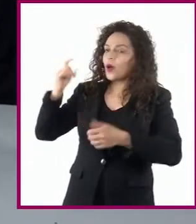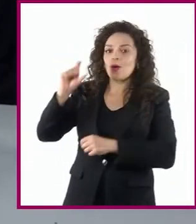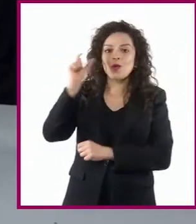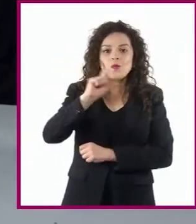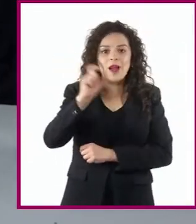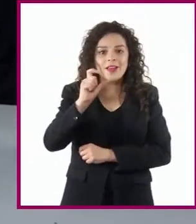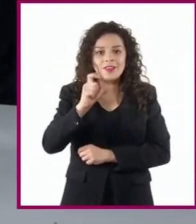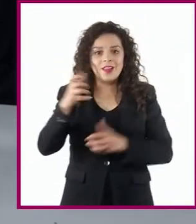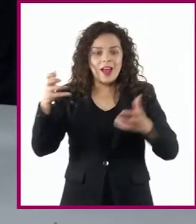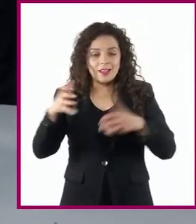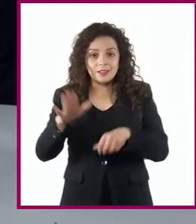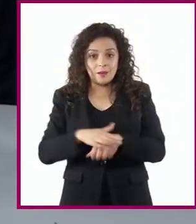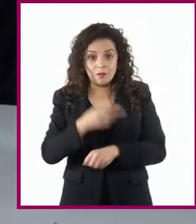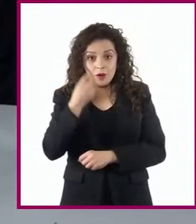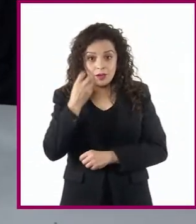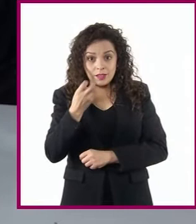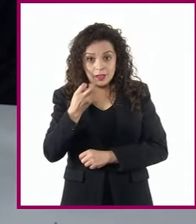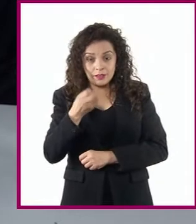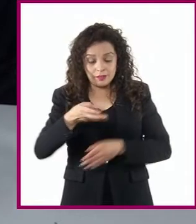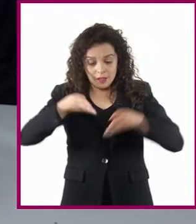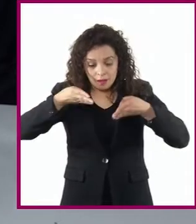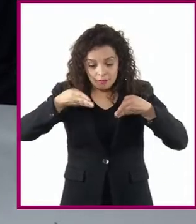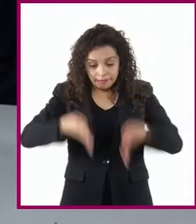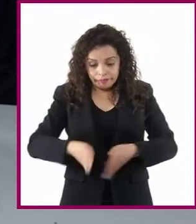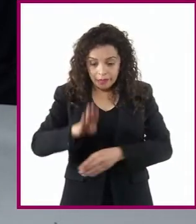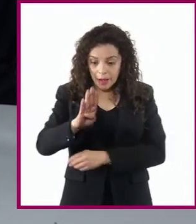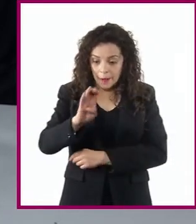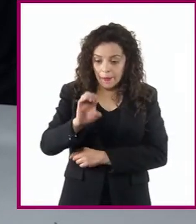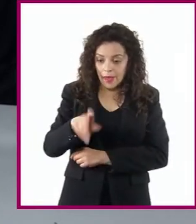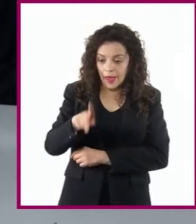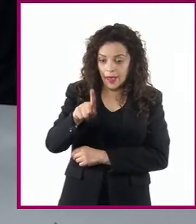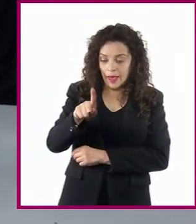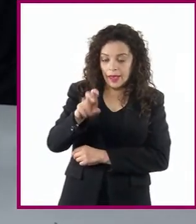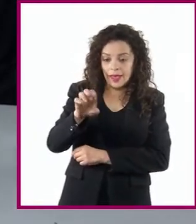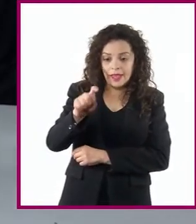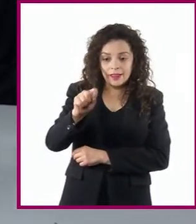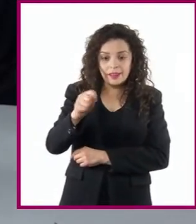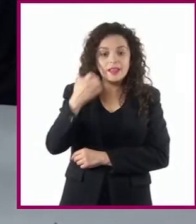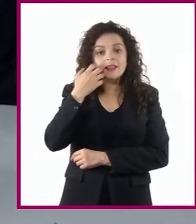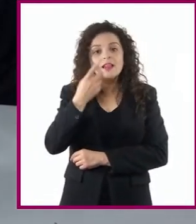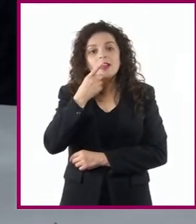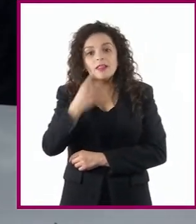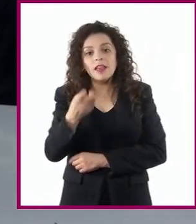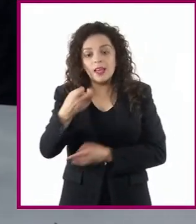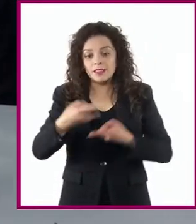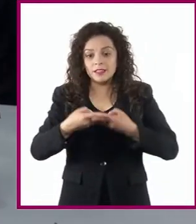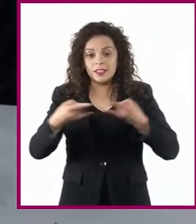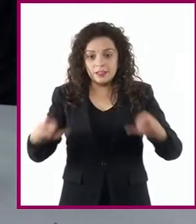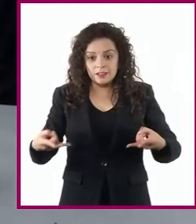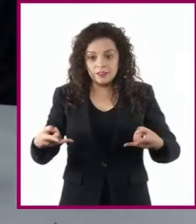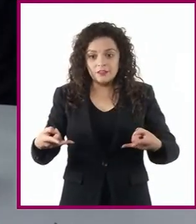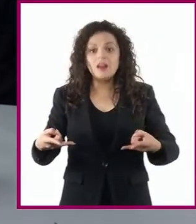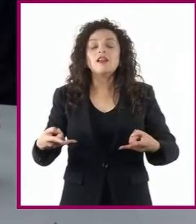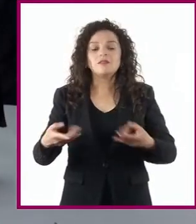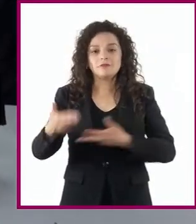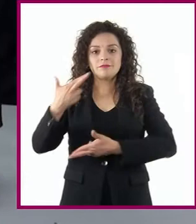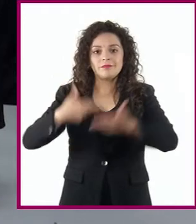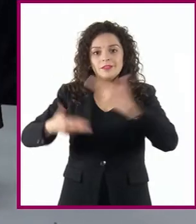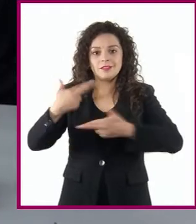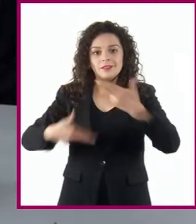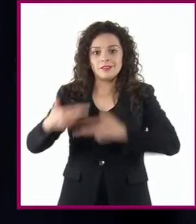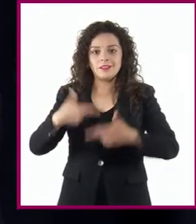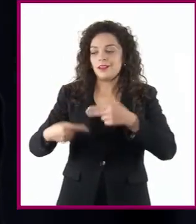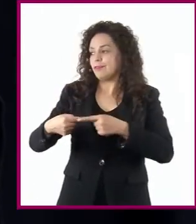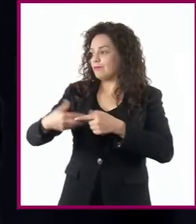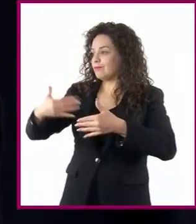al situar la acción en la tumba de Beckett, nos indica que la historia se moverá hacia atrás en el